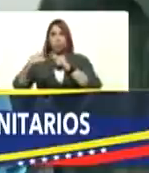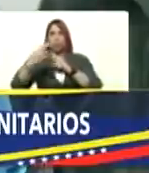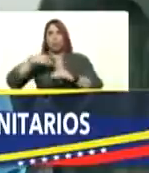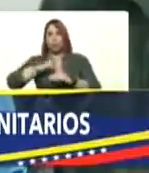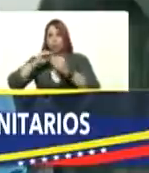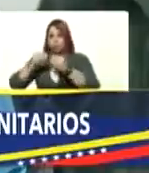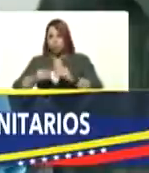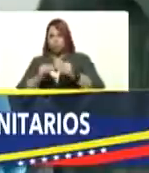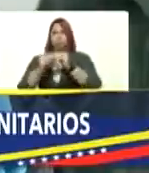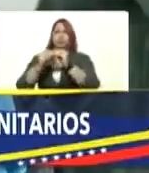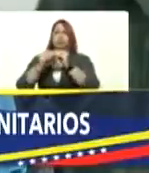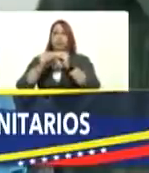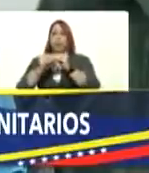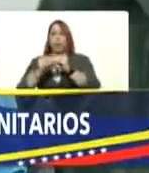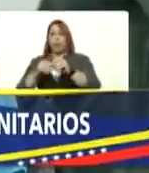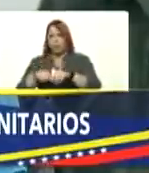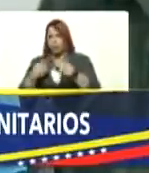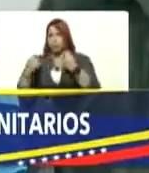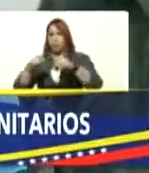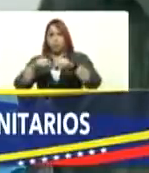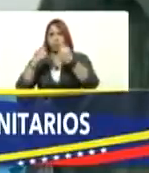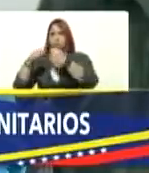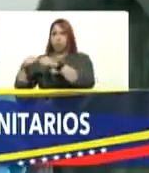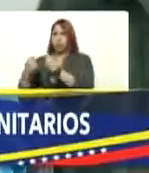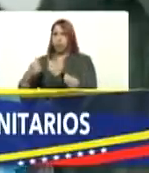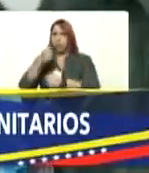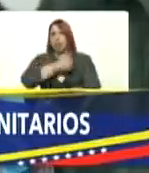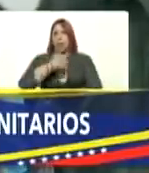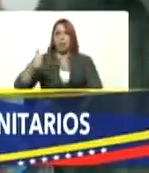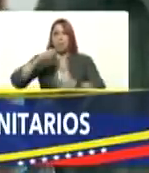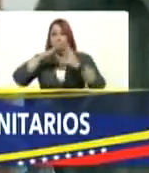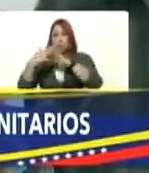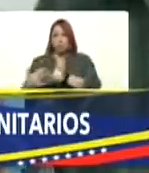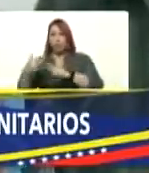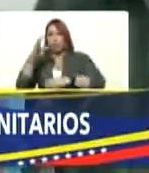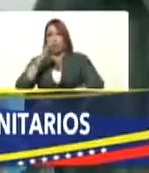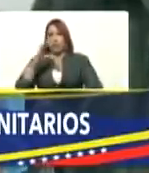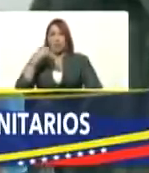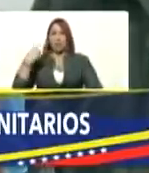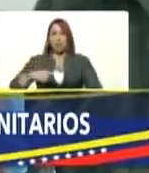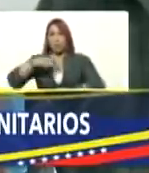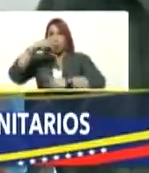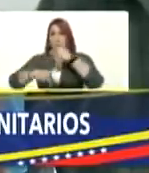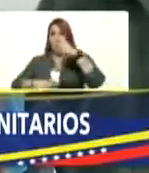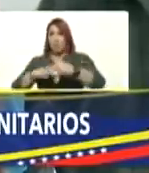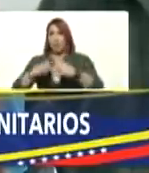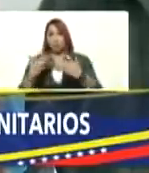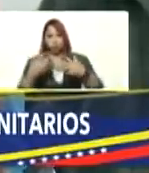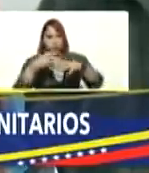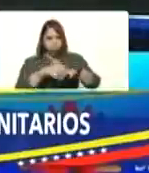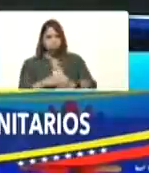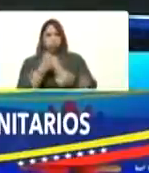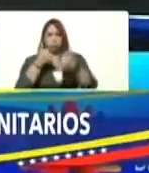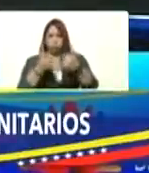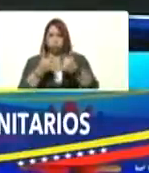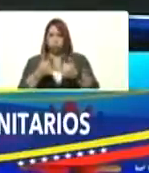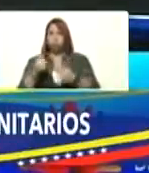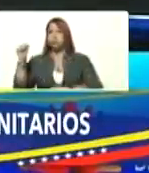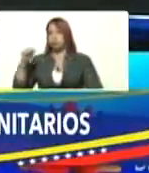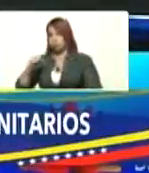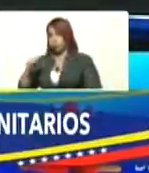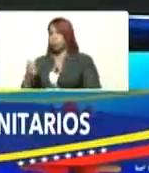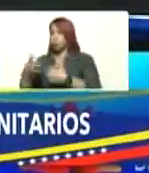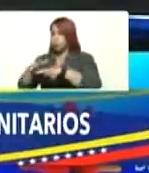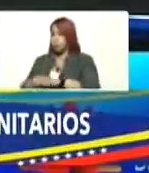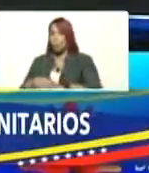corrigiendo avería por avería en cada barrio de Caracas. Tenemos planes Tan combinado, pues bien combinado. Bien combinado. Y